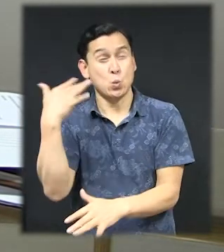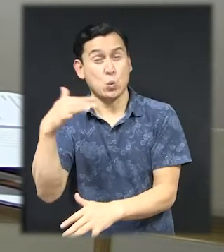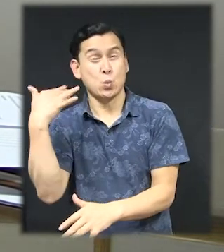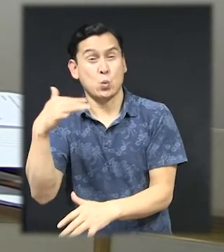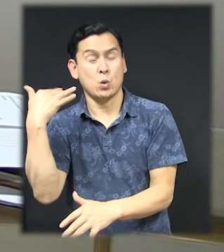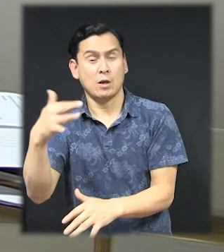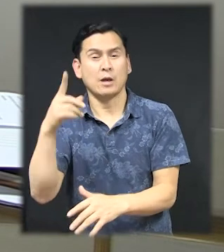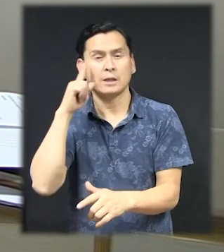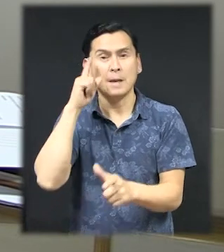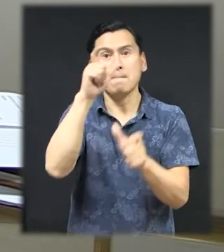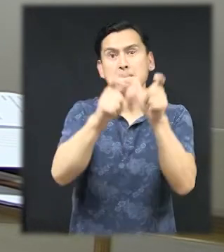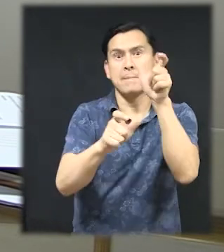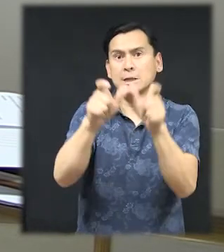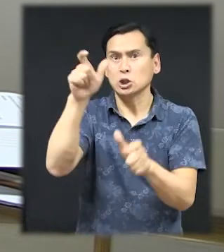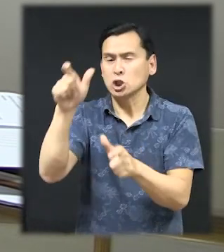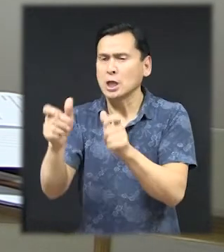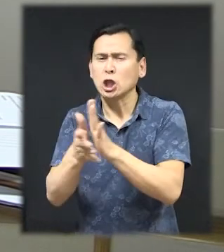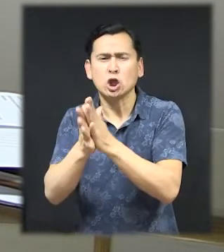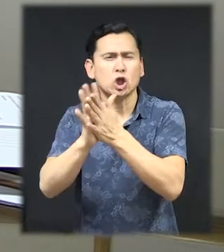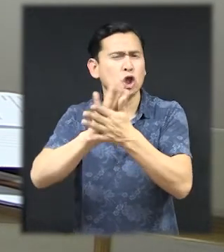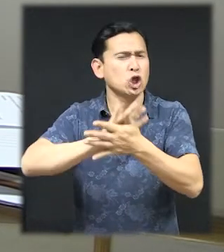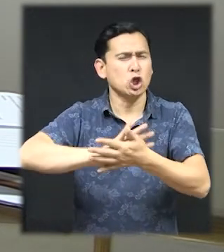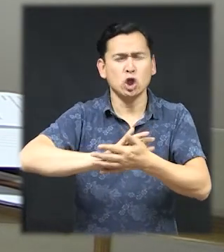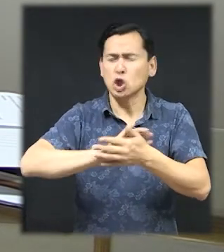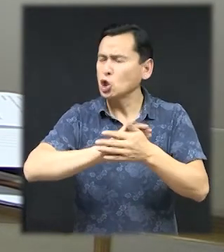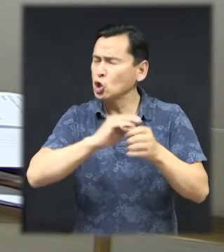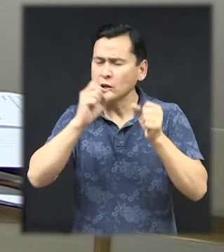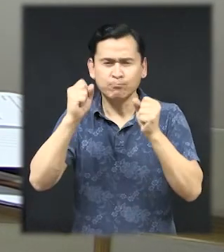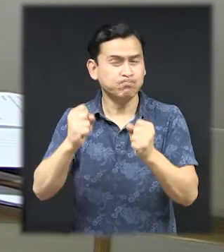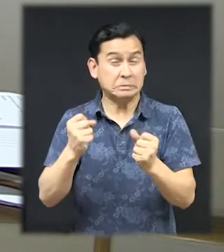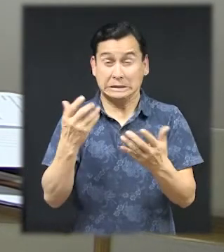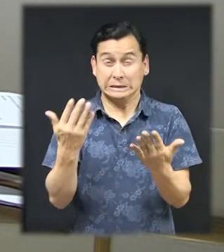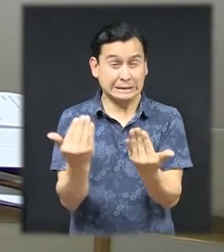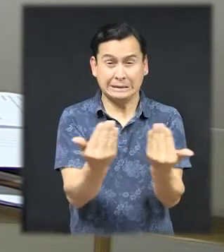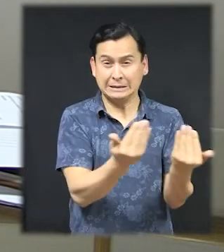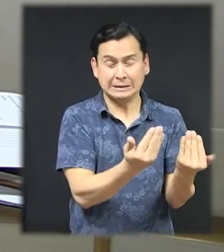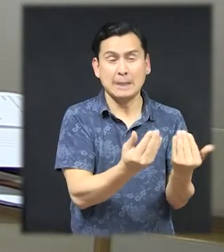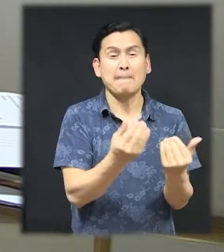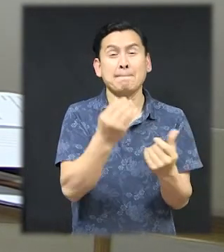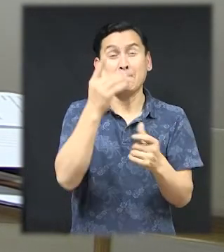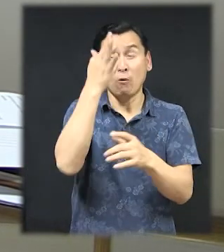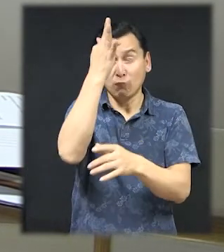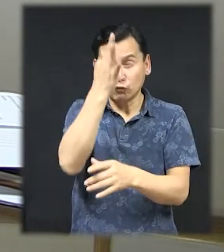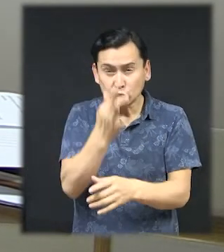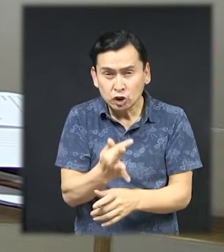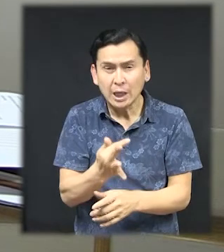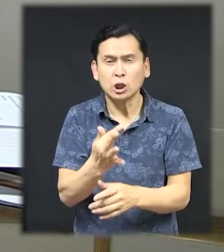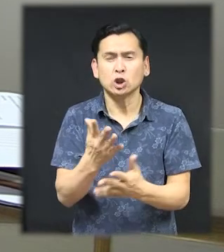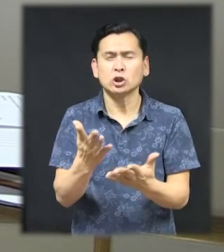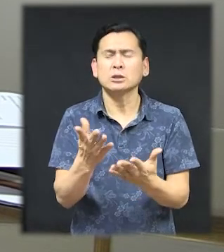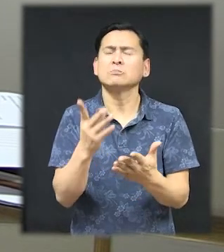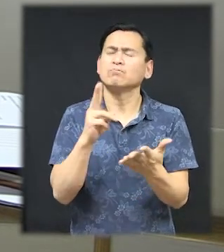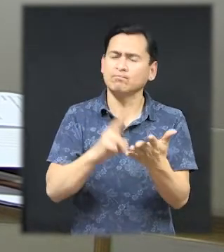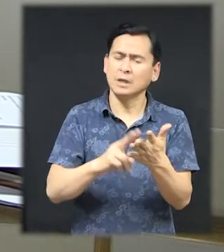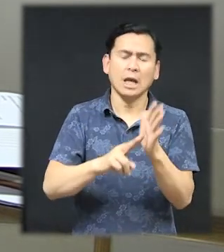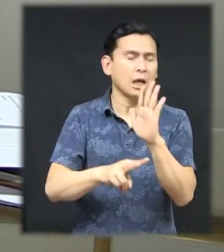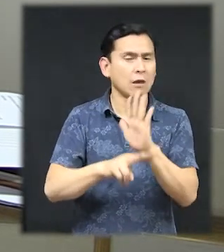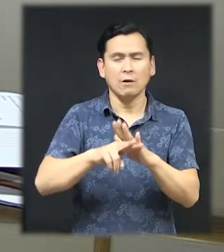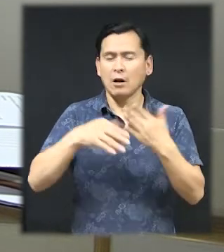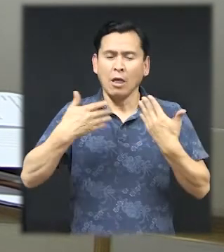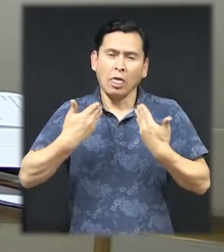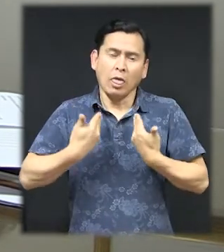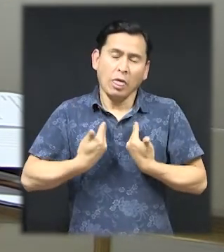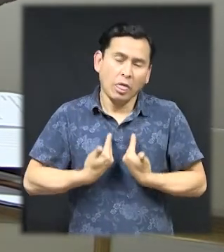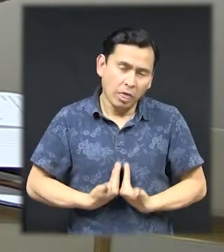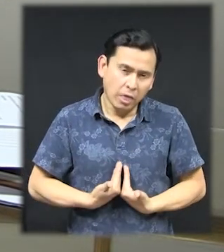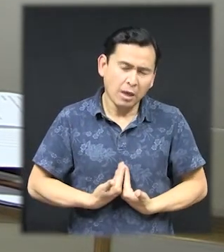distintas dependencias, afrontando las dificultades propias de los cambios, adaptándose a la flexibilidad de que a veces